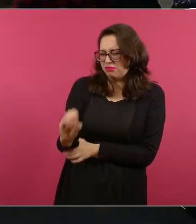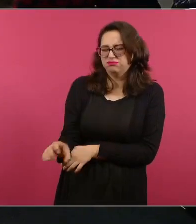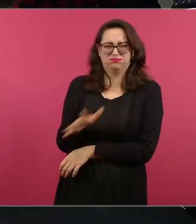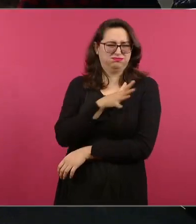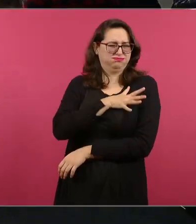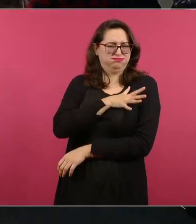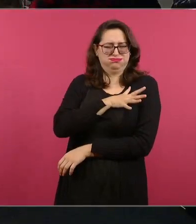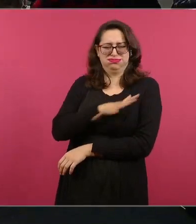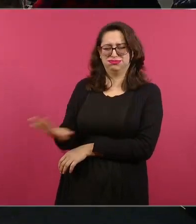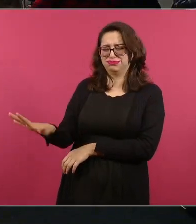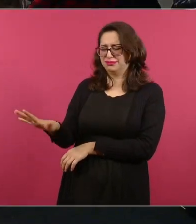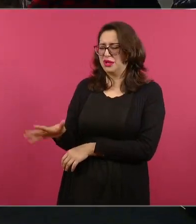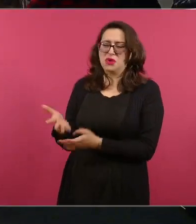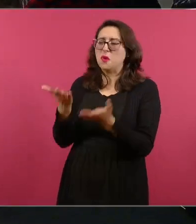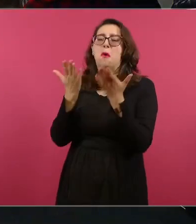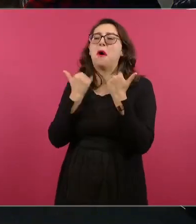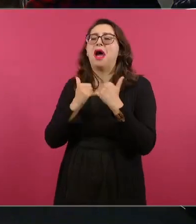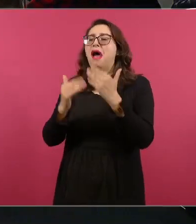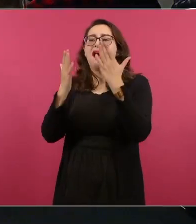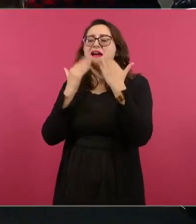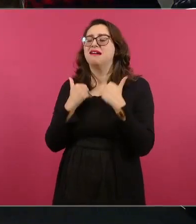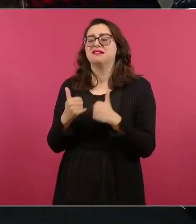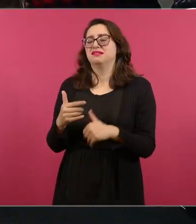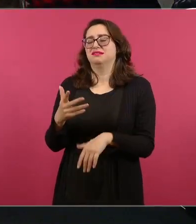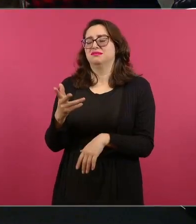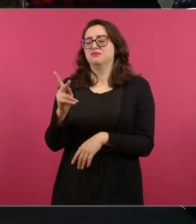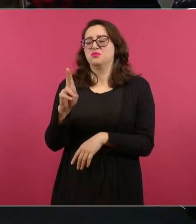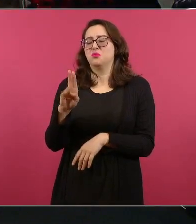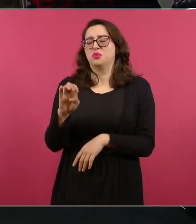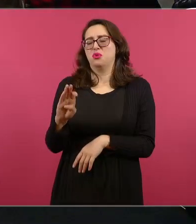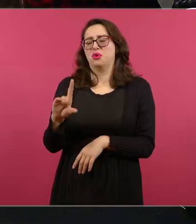Sheridan, ya lo hemos visto aquí.